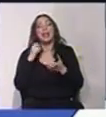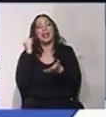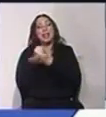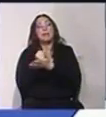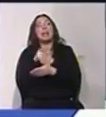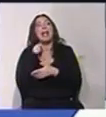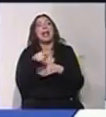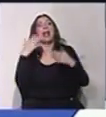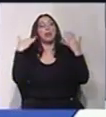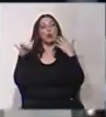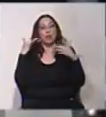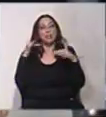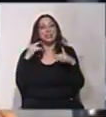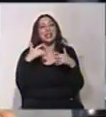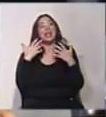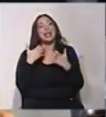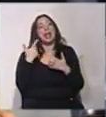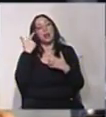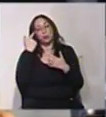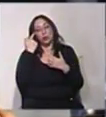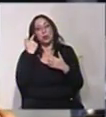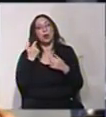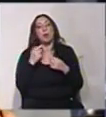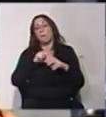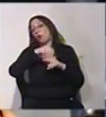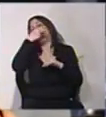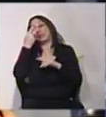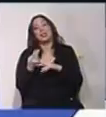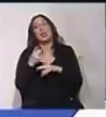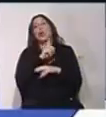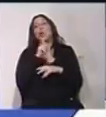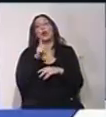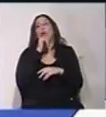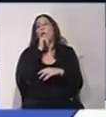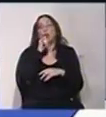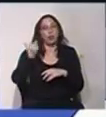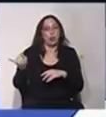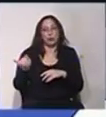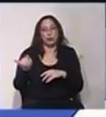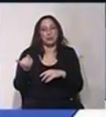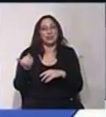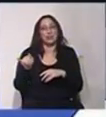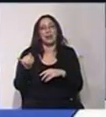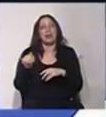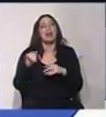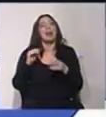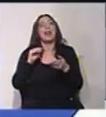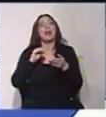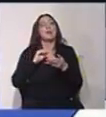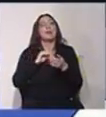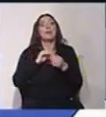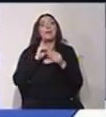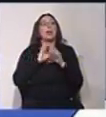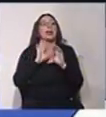adolescente que vino con un intento de autoeliminación porque se tiró. No denunciaba. No lo notificaban en la derivación. Claro.